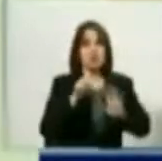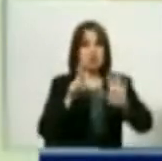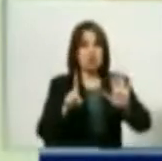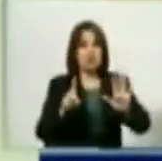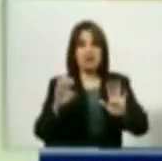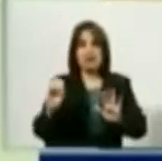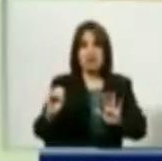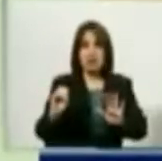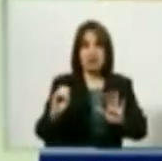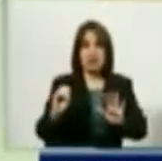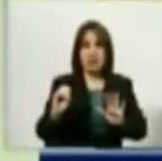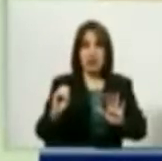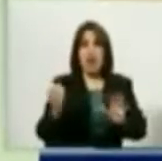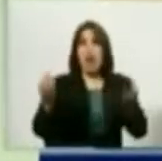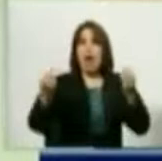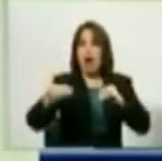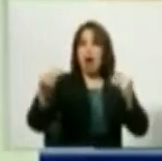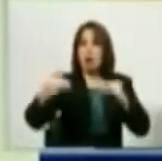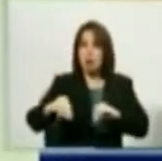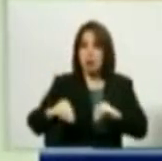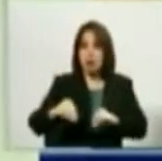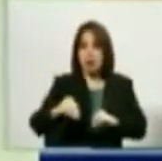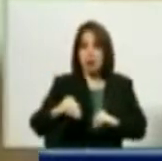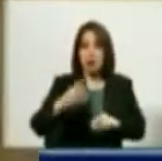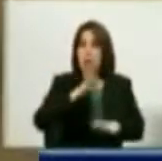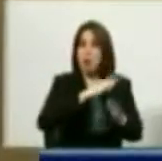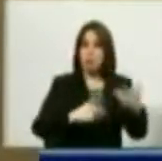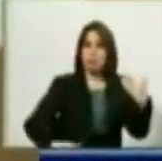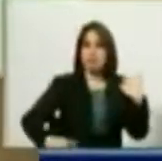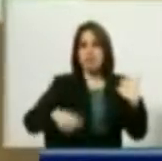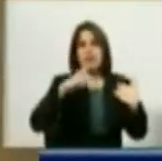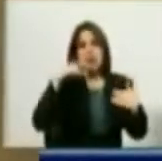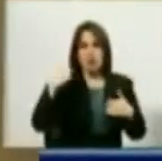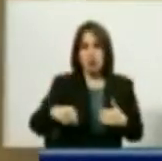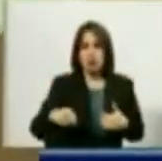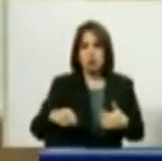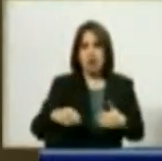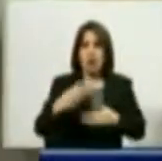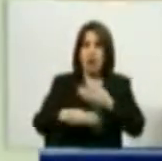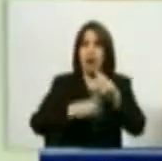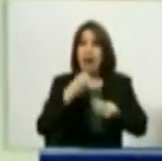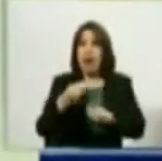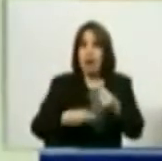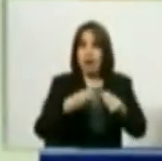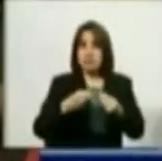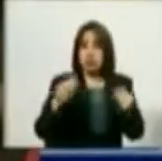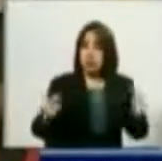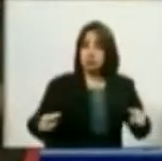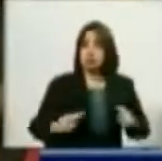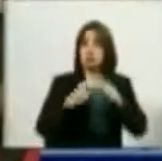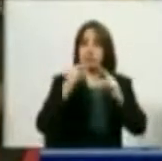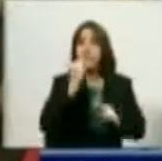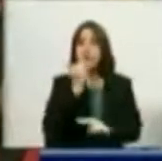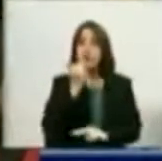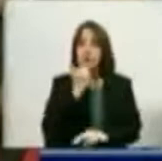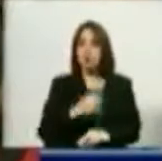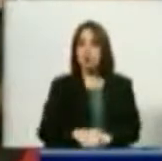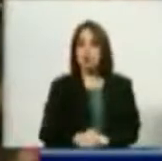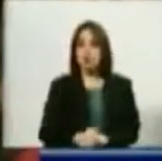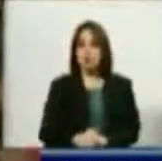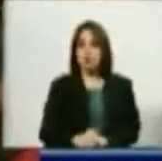suscritos Nicolás Maduro iba a vivir Putin estrechan alianzas estratégicas en su encuentro en Moscú